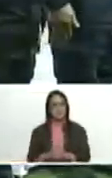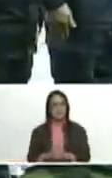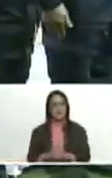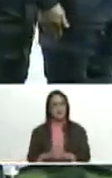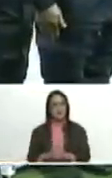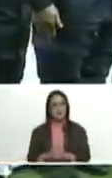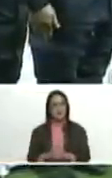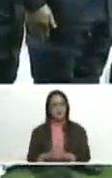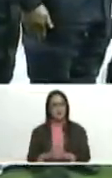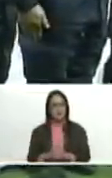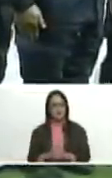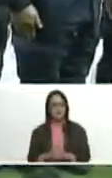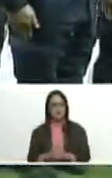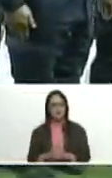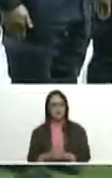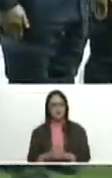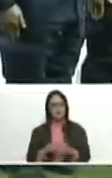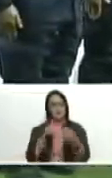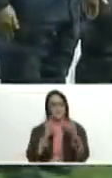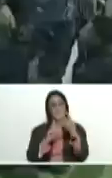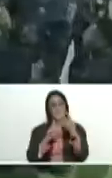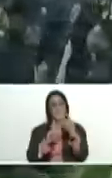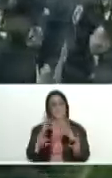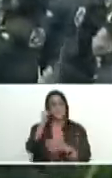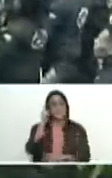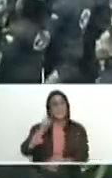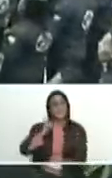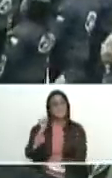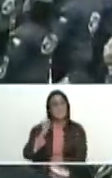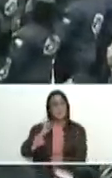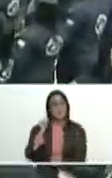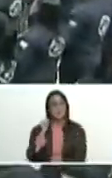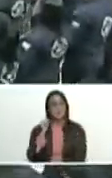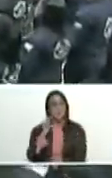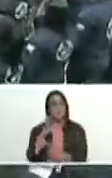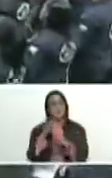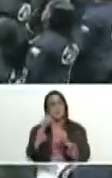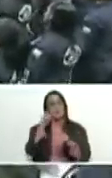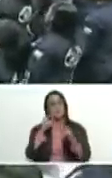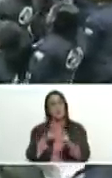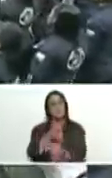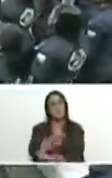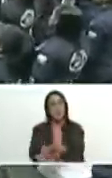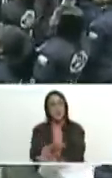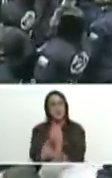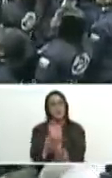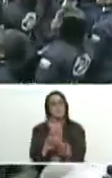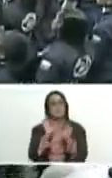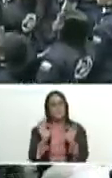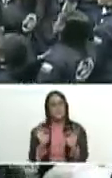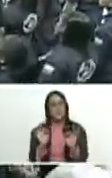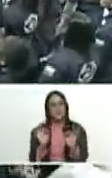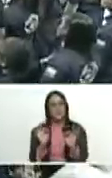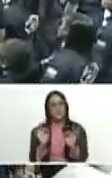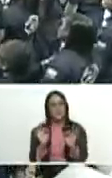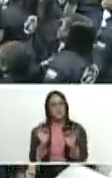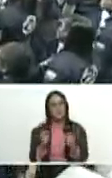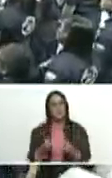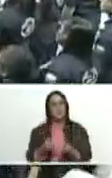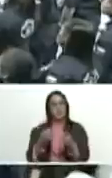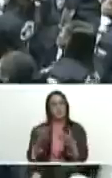En cuarto lugar, por el Día de Policía y a los graduandos de manera especial, vamos a